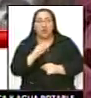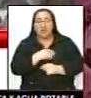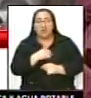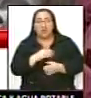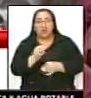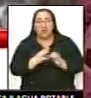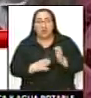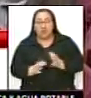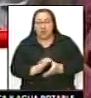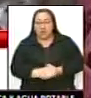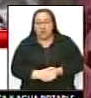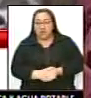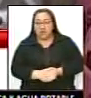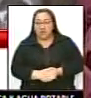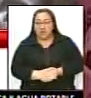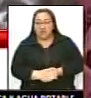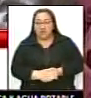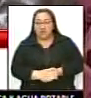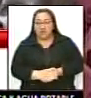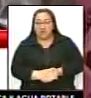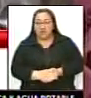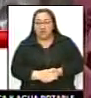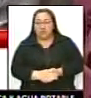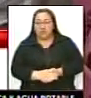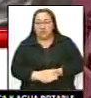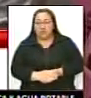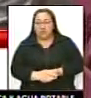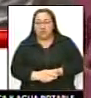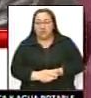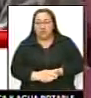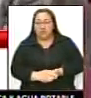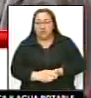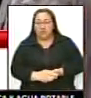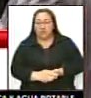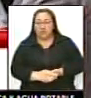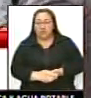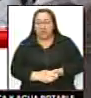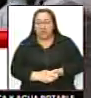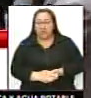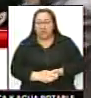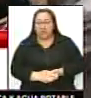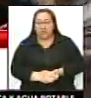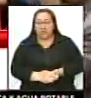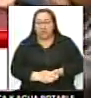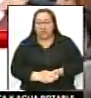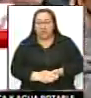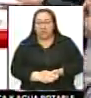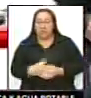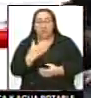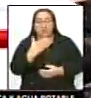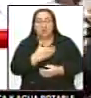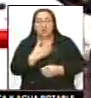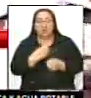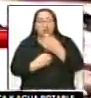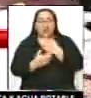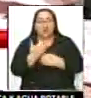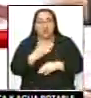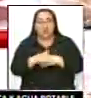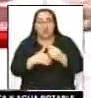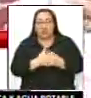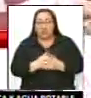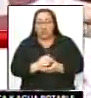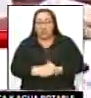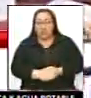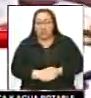Finanzas, para que absuelva lo planteado por el congresista Pacori. Gracias, presidente. Buenos días a todos.